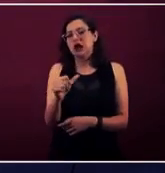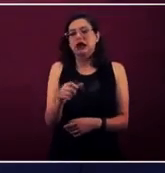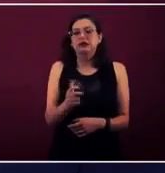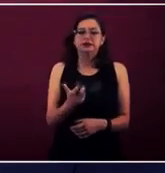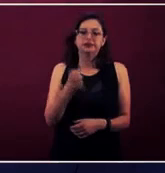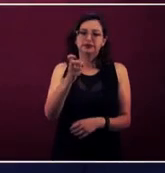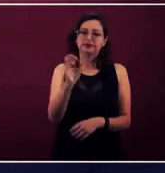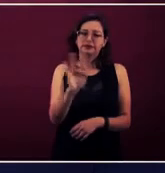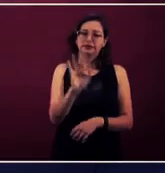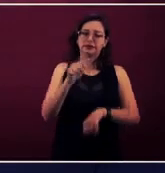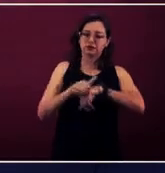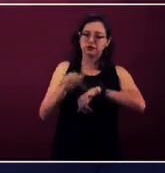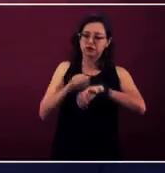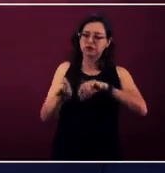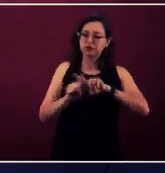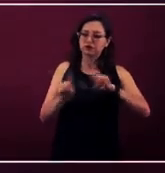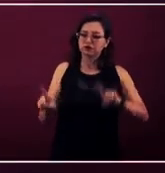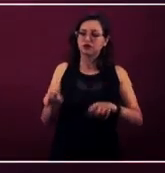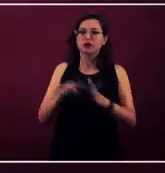extorsión,